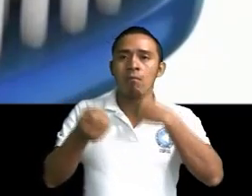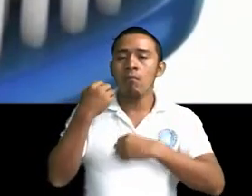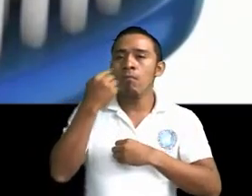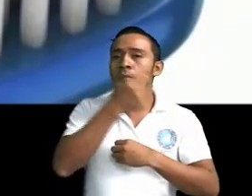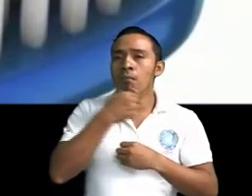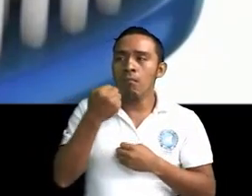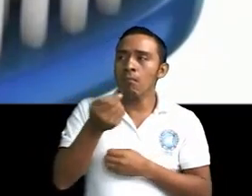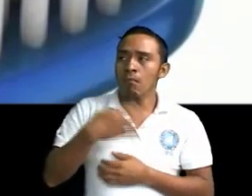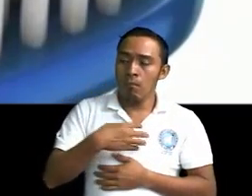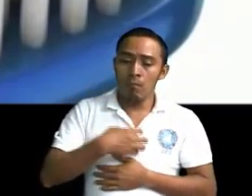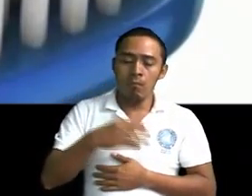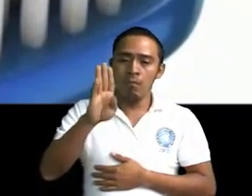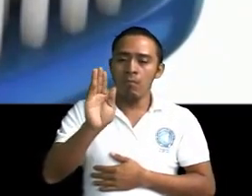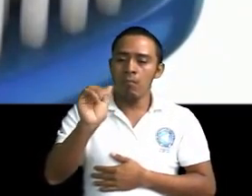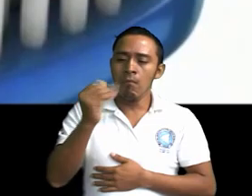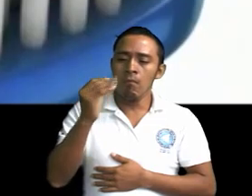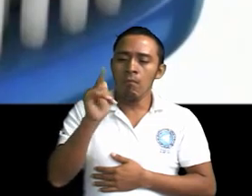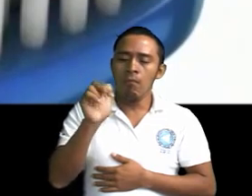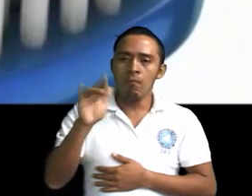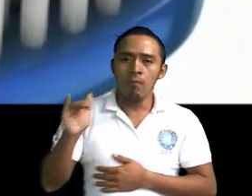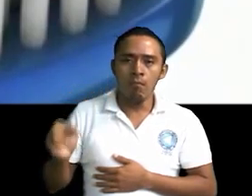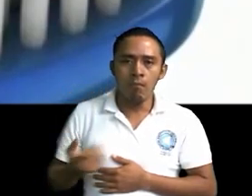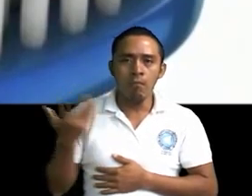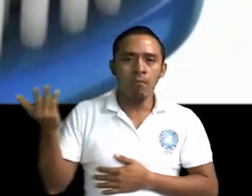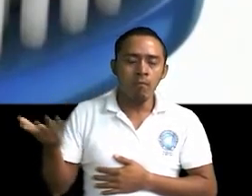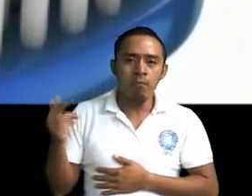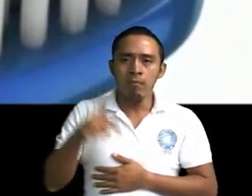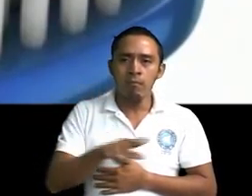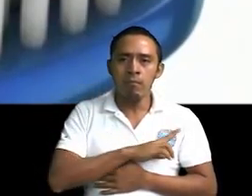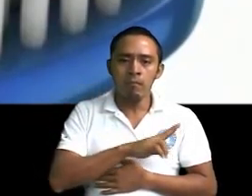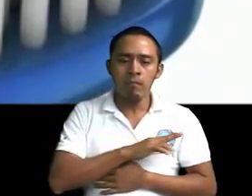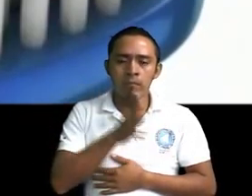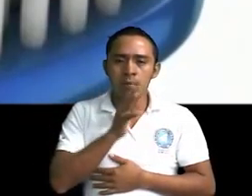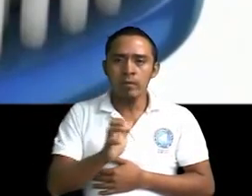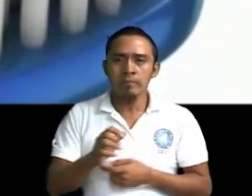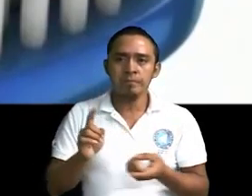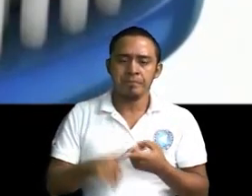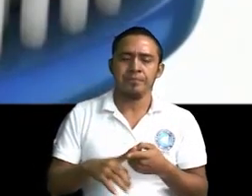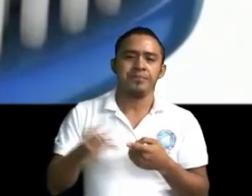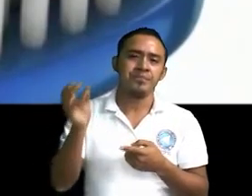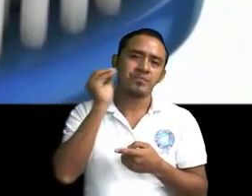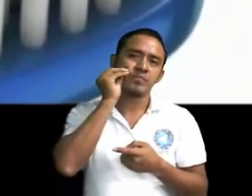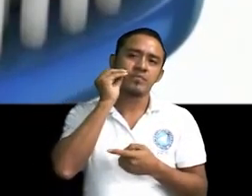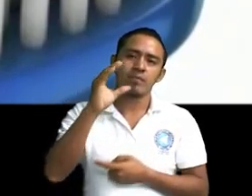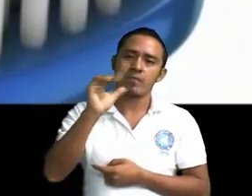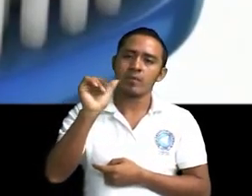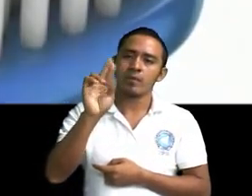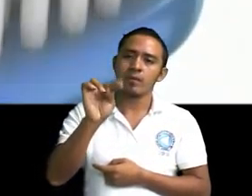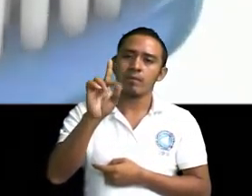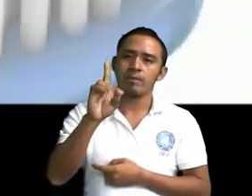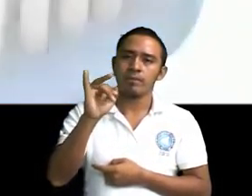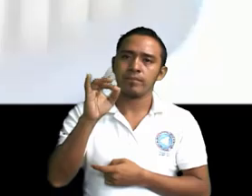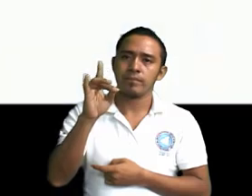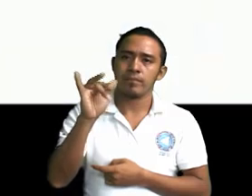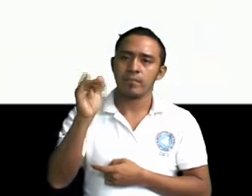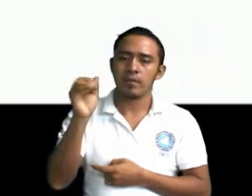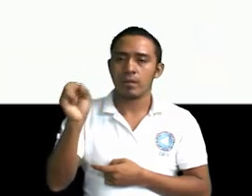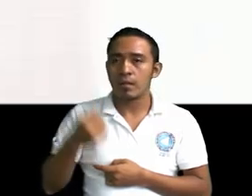hay bacterias en su boca por ahí vemos niños que andan con una cándida así es que una infección por hongos